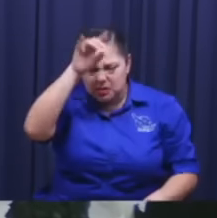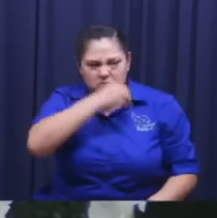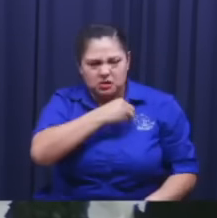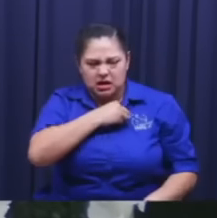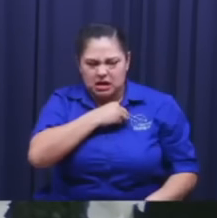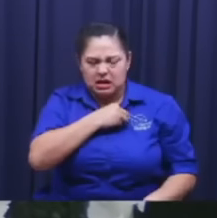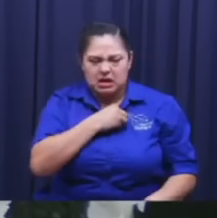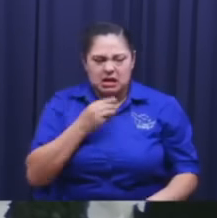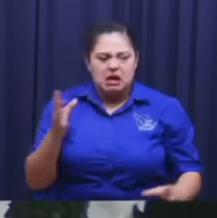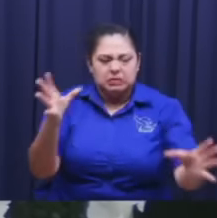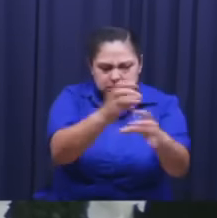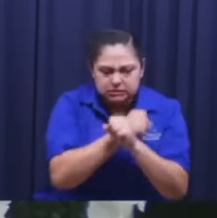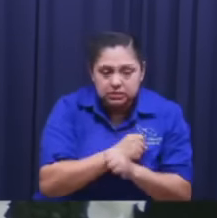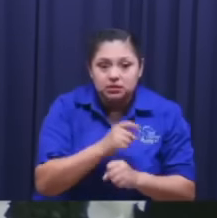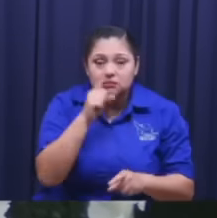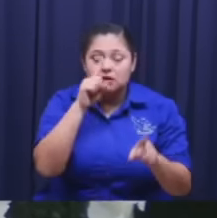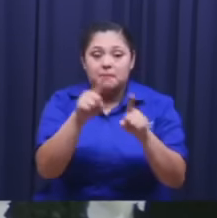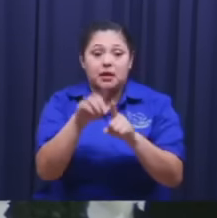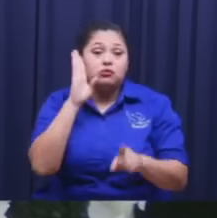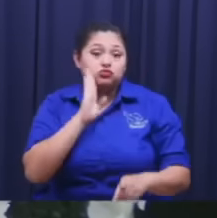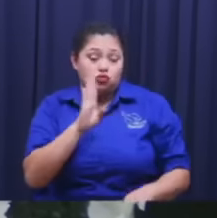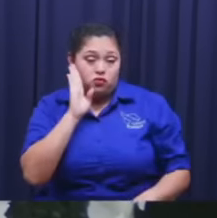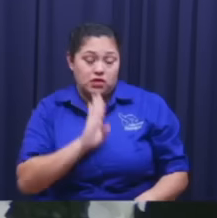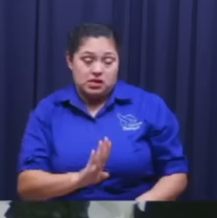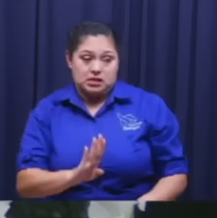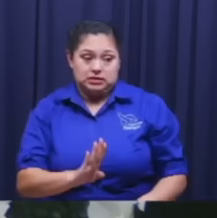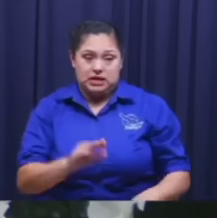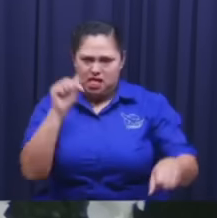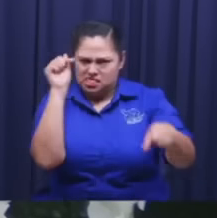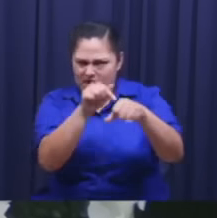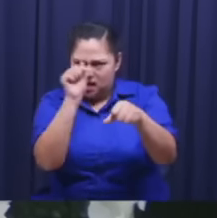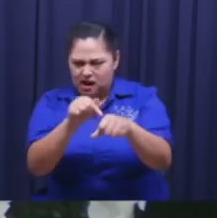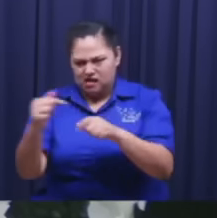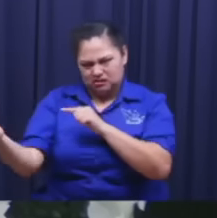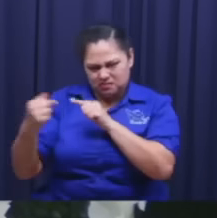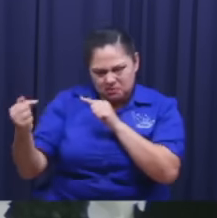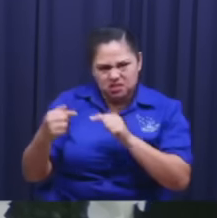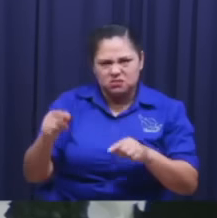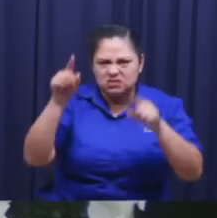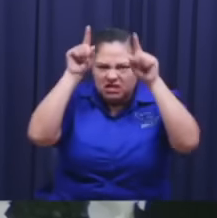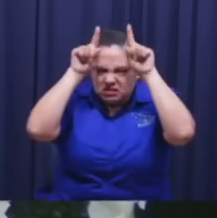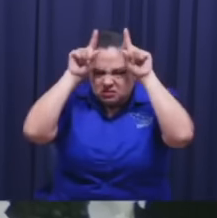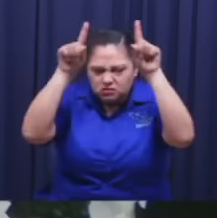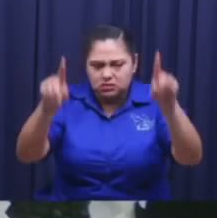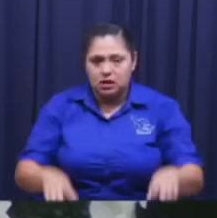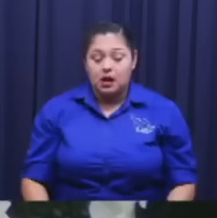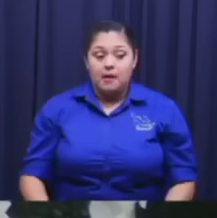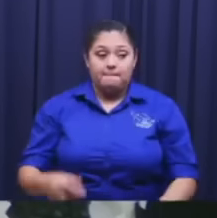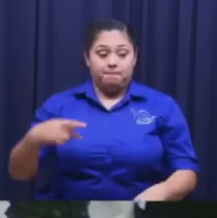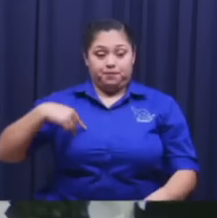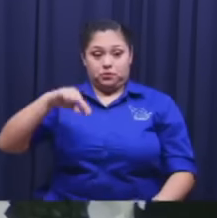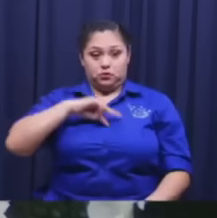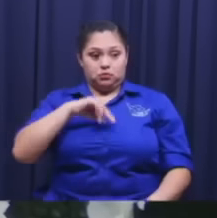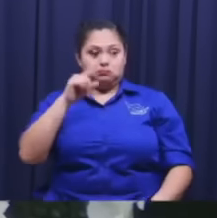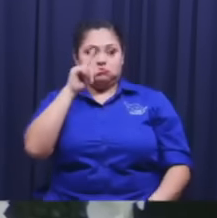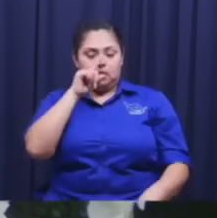pero también a nosotros que ya no somos tan jóvenes, nos atacan esos pensamientos, ¿verdad, hermano?